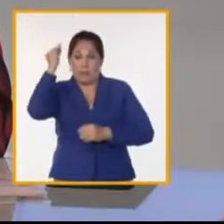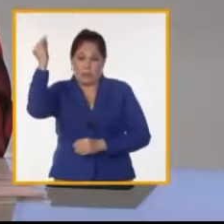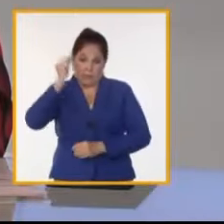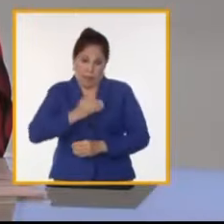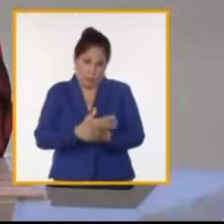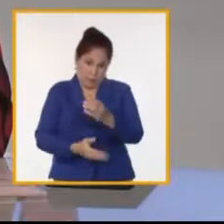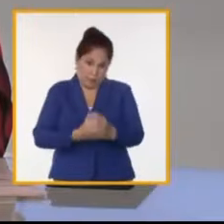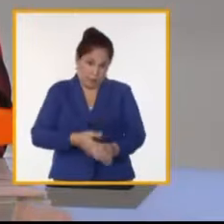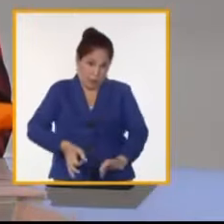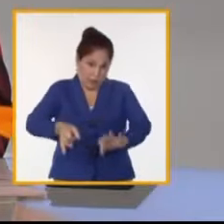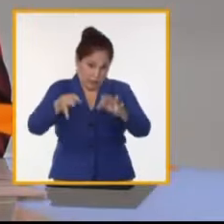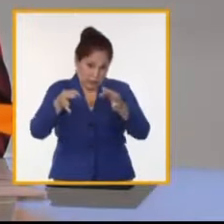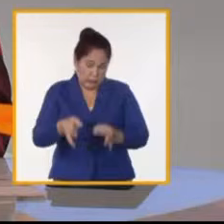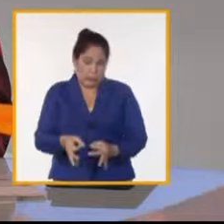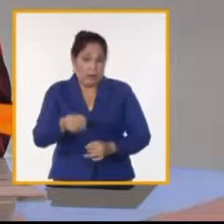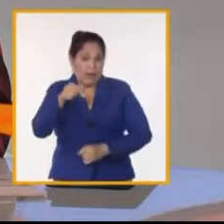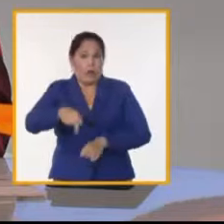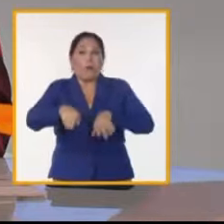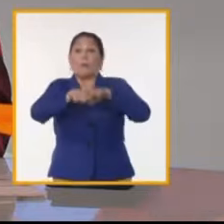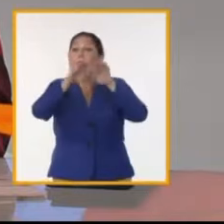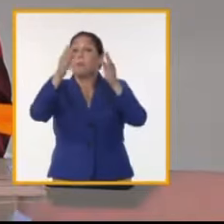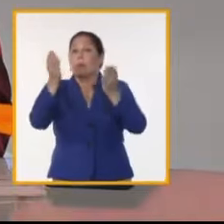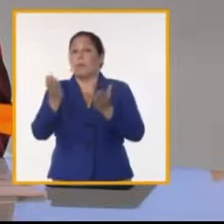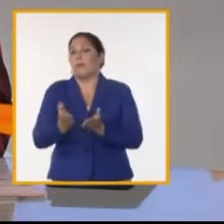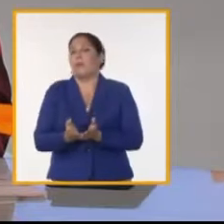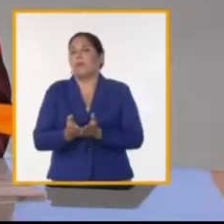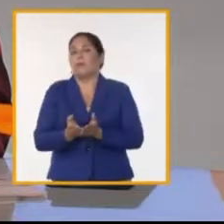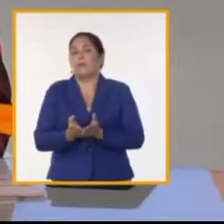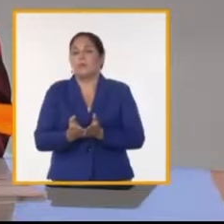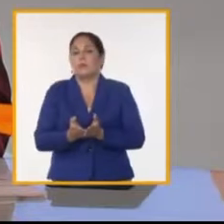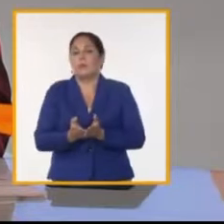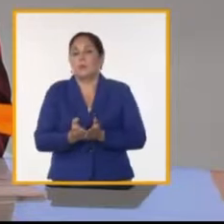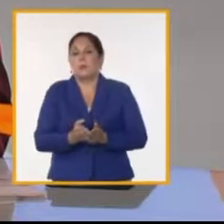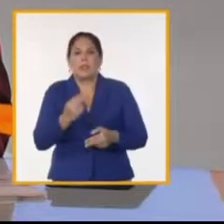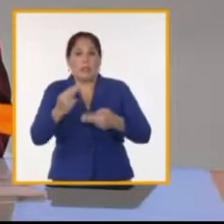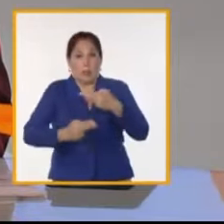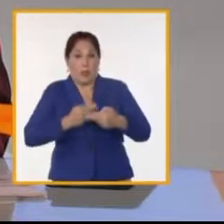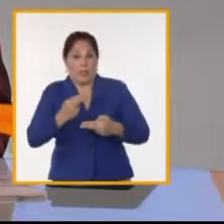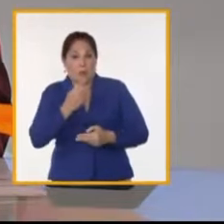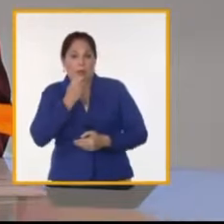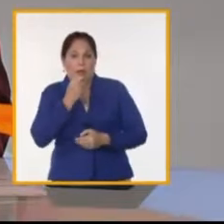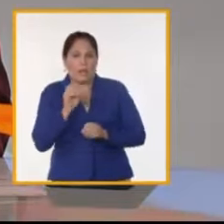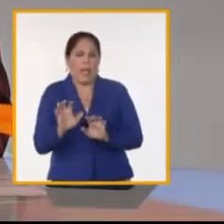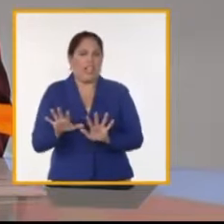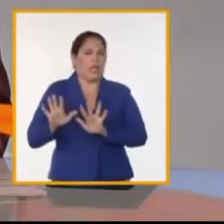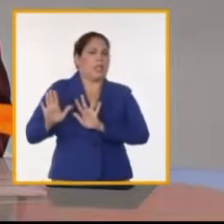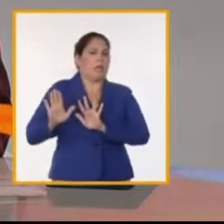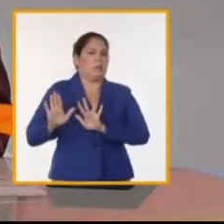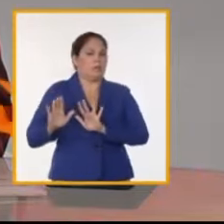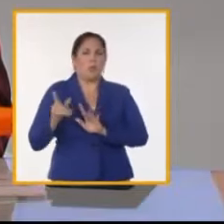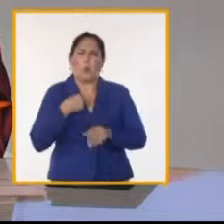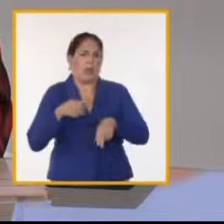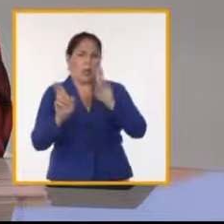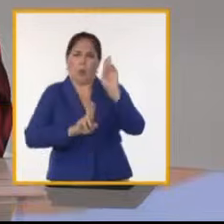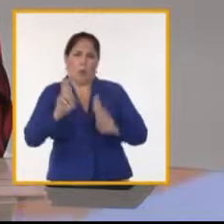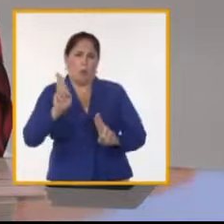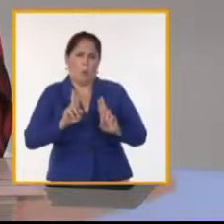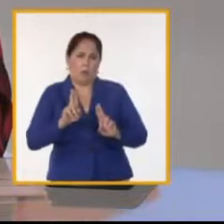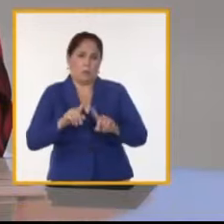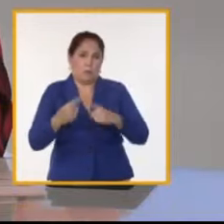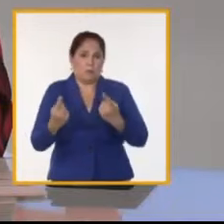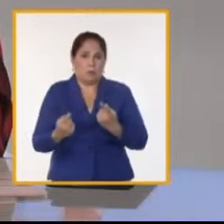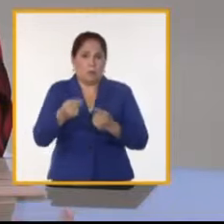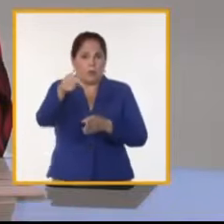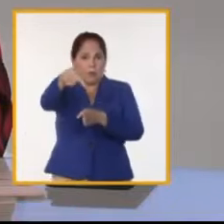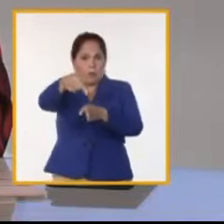así se está produciendo un rechazo a la actuación de Israel con relación a eh